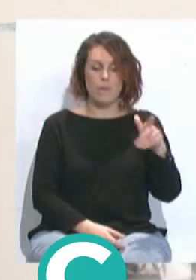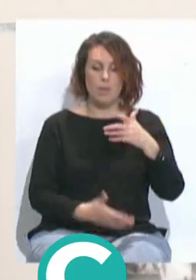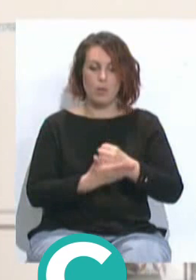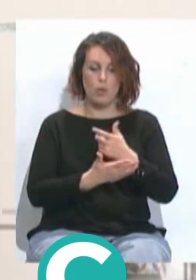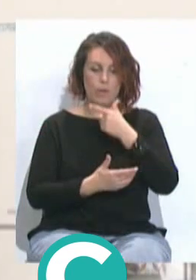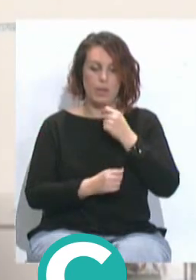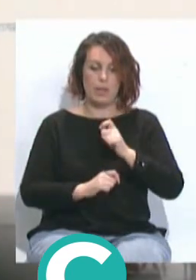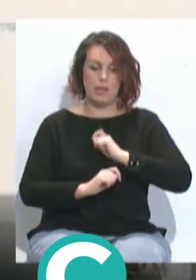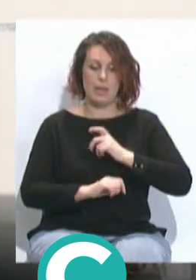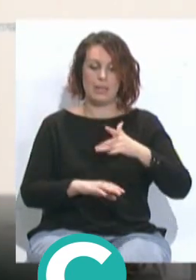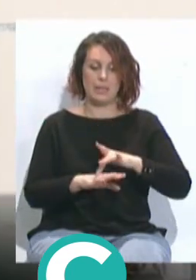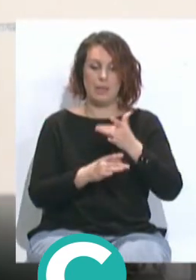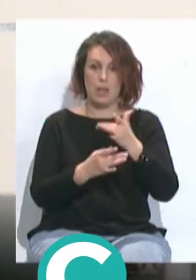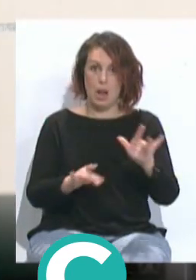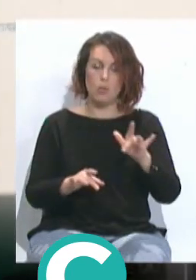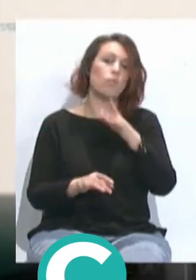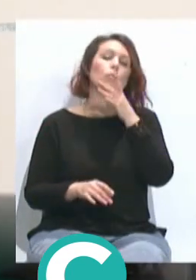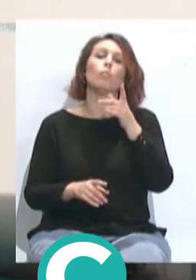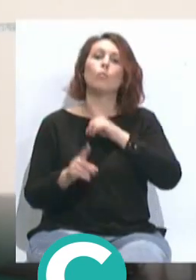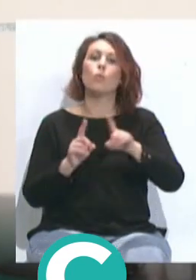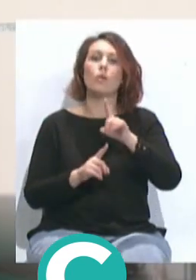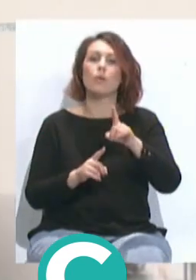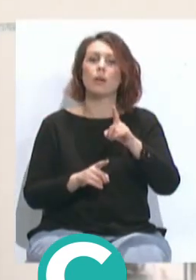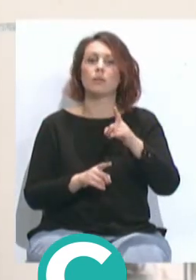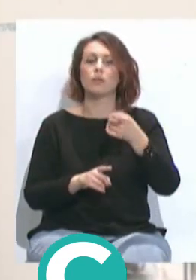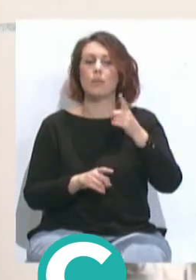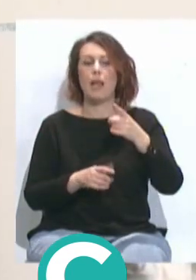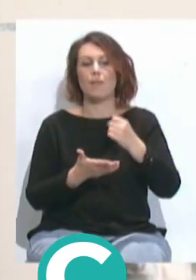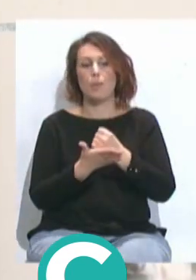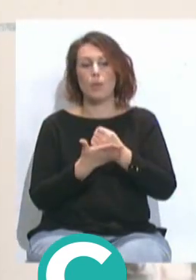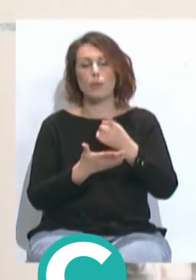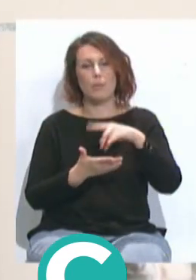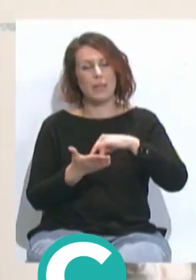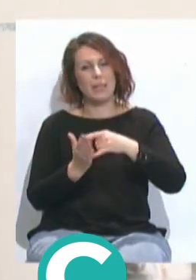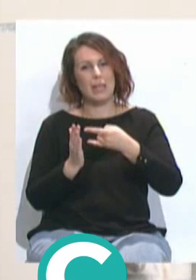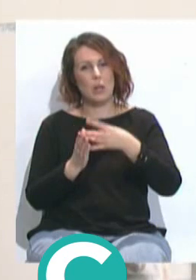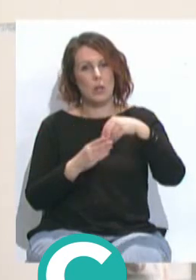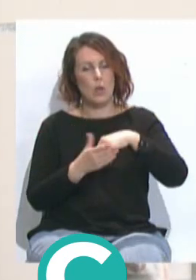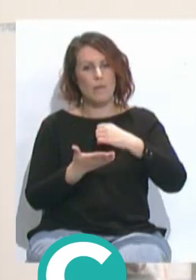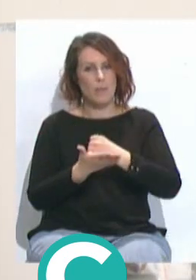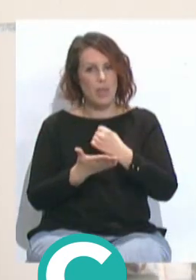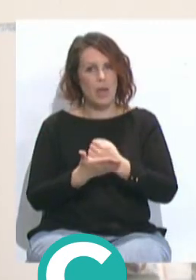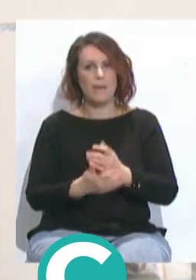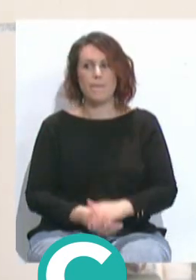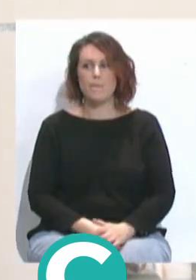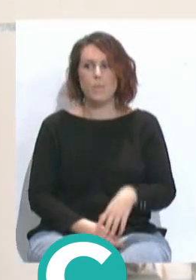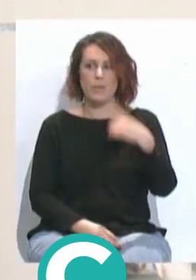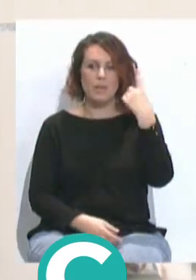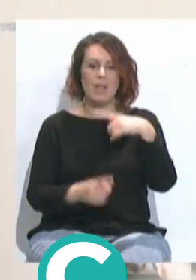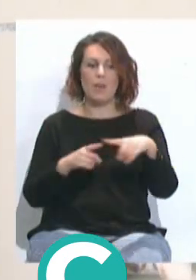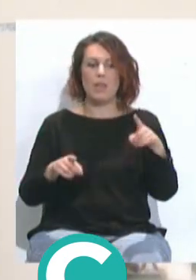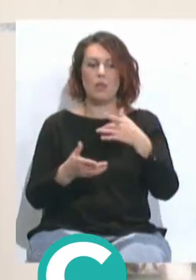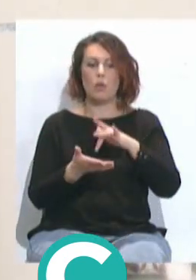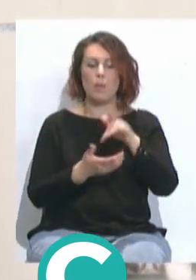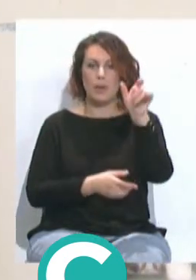primero es a sensibilizarnos frente a este problema sobre todo no solamente a los farmacéuticos a los técnicos también de las farmacias el saber diferenciar